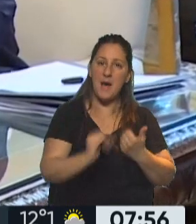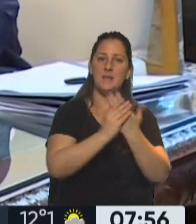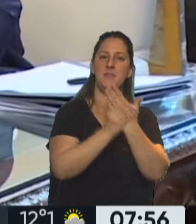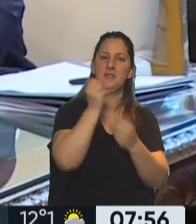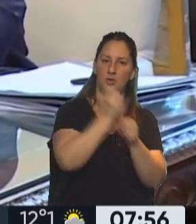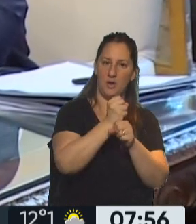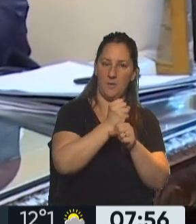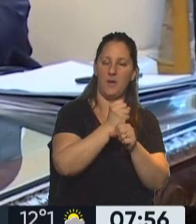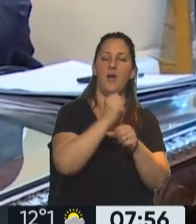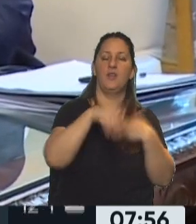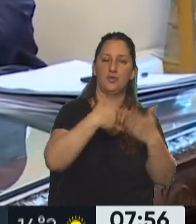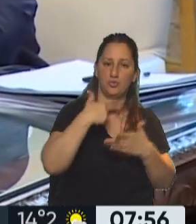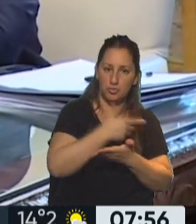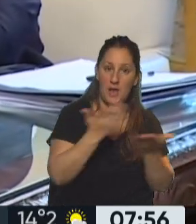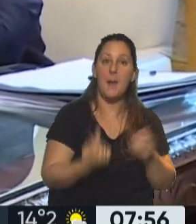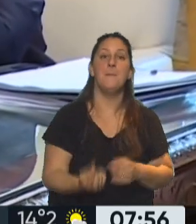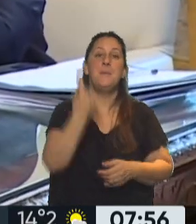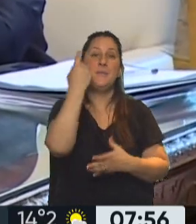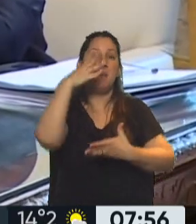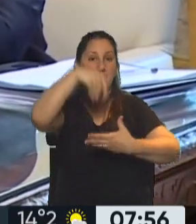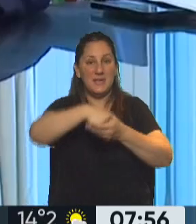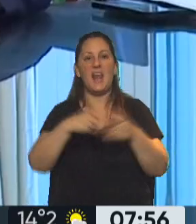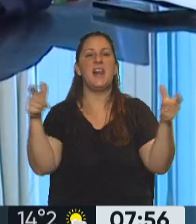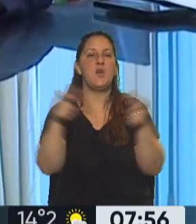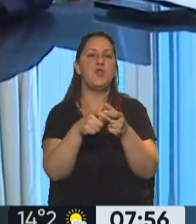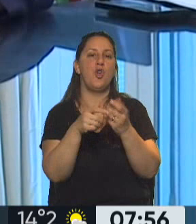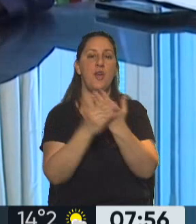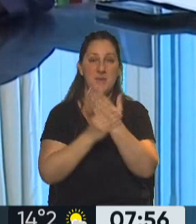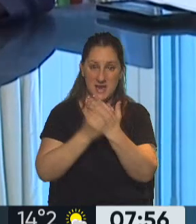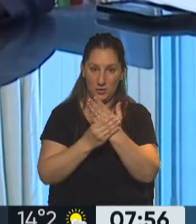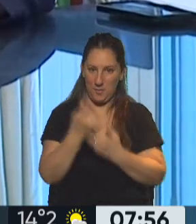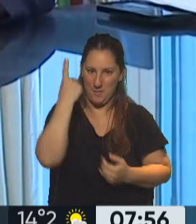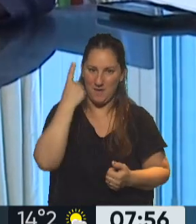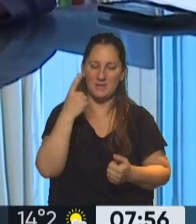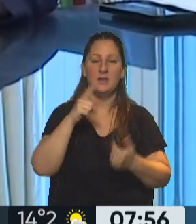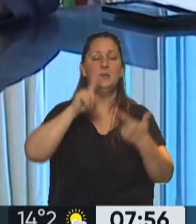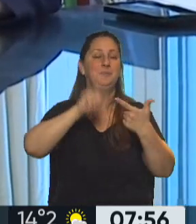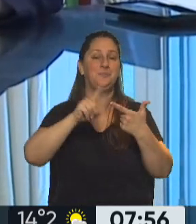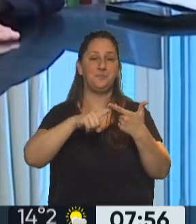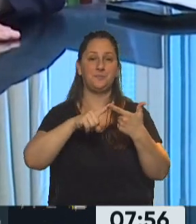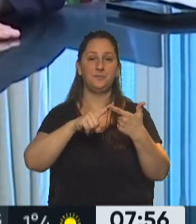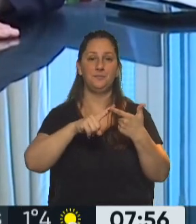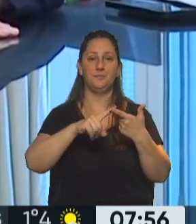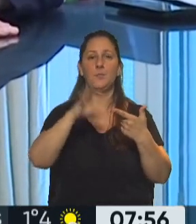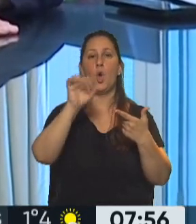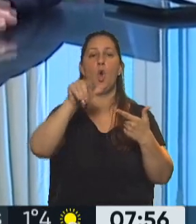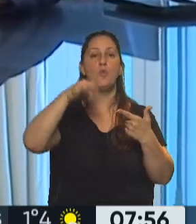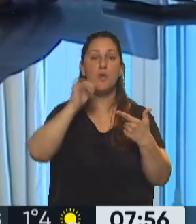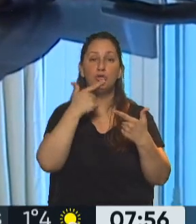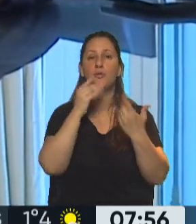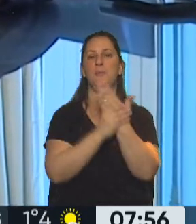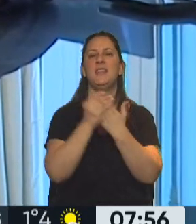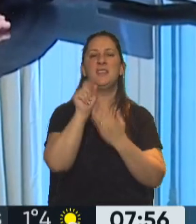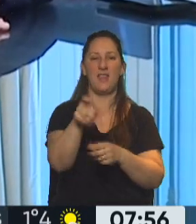de desarrollo social primera vez que participa de la reunión de gabinete de ministros por otro lado también que liolmos la